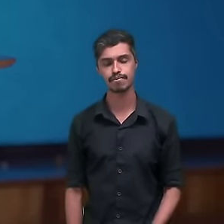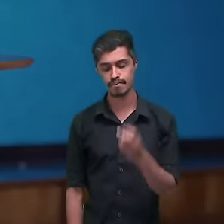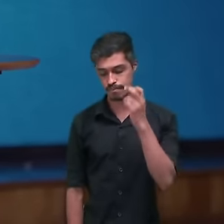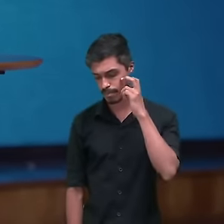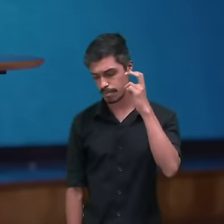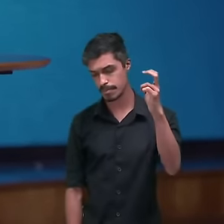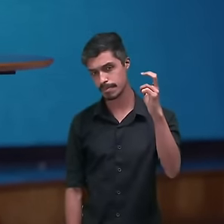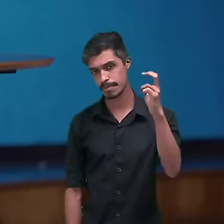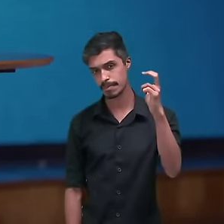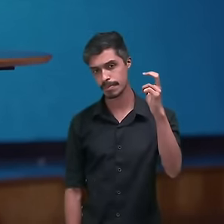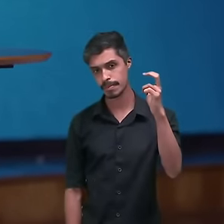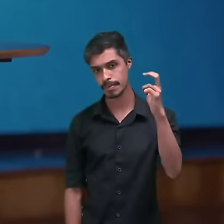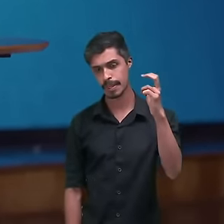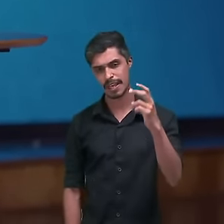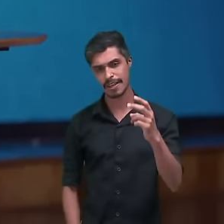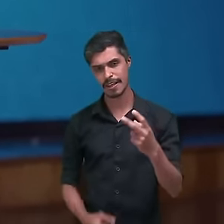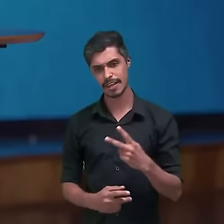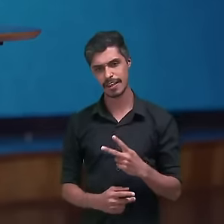Inteligente y valiente.